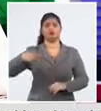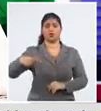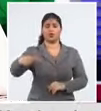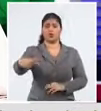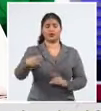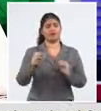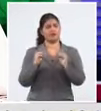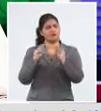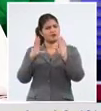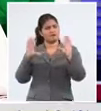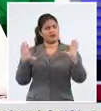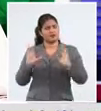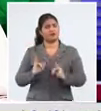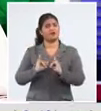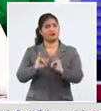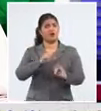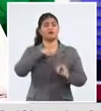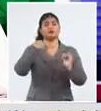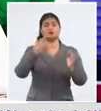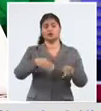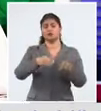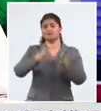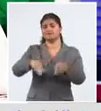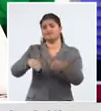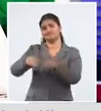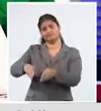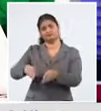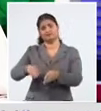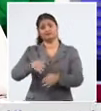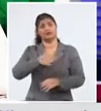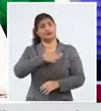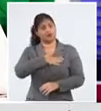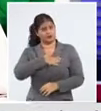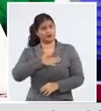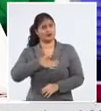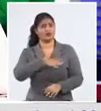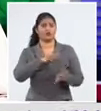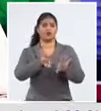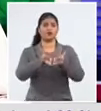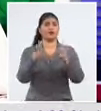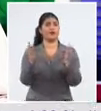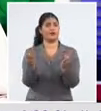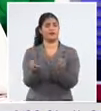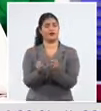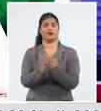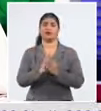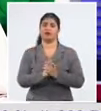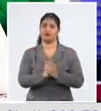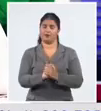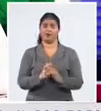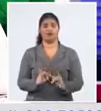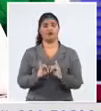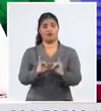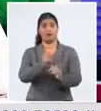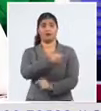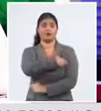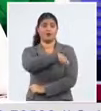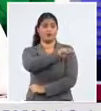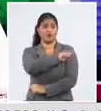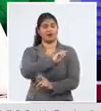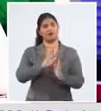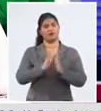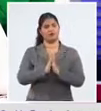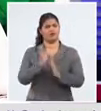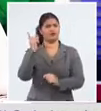cifra y damos las condolencias a sus familiares y amistades. Y exhortamos a todas las personas que escuchan la